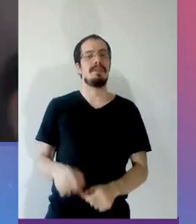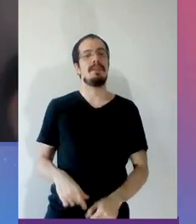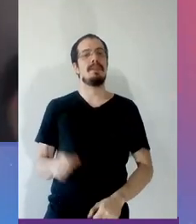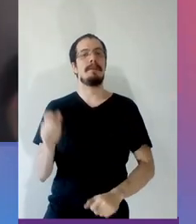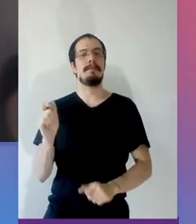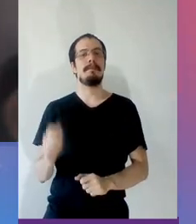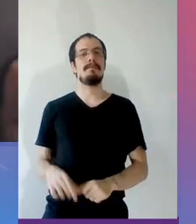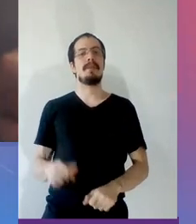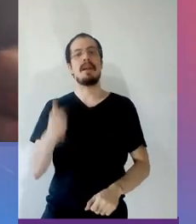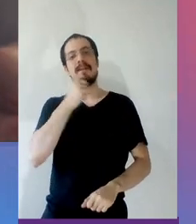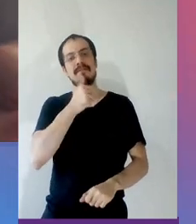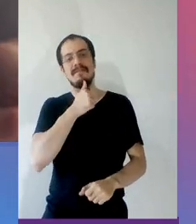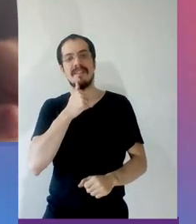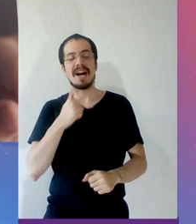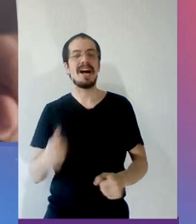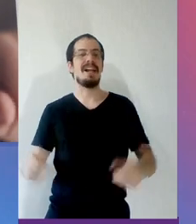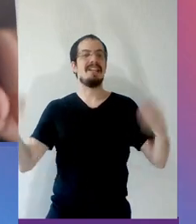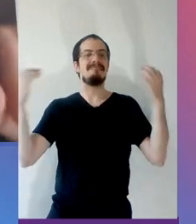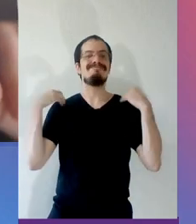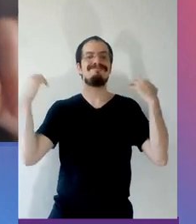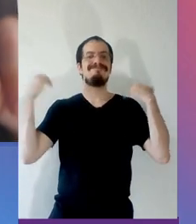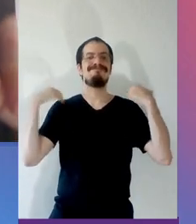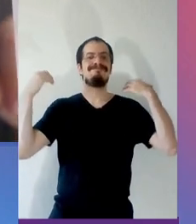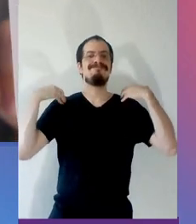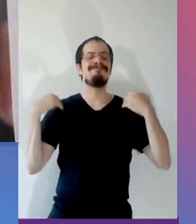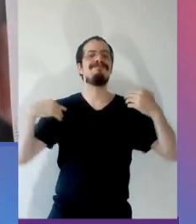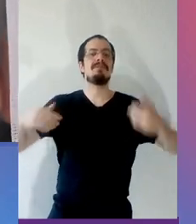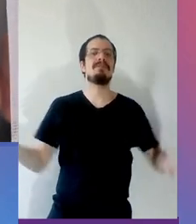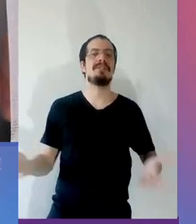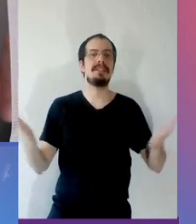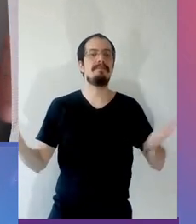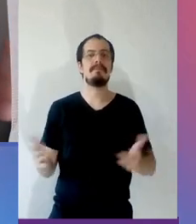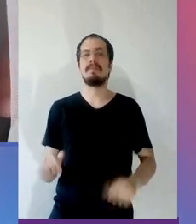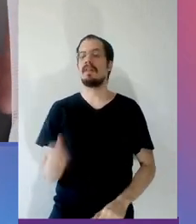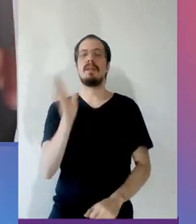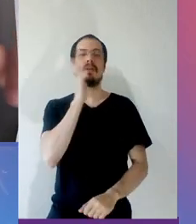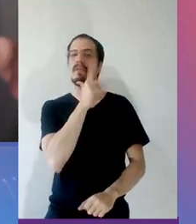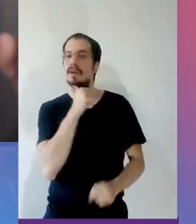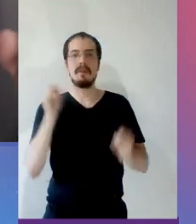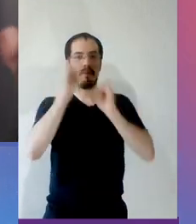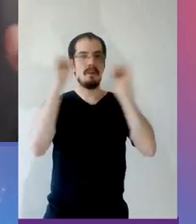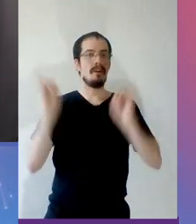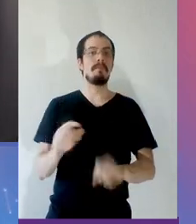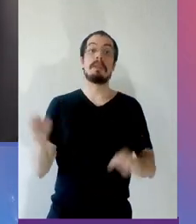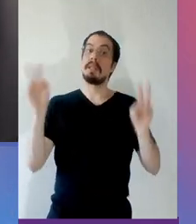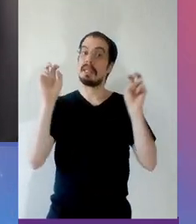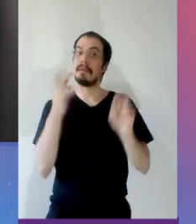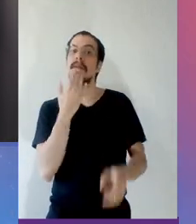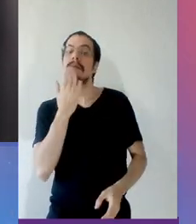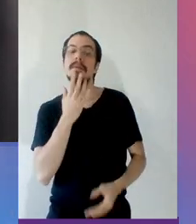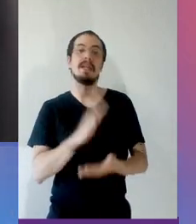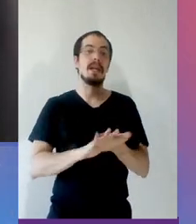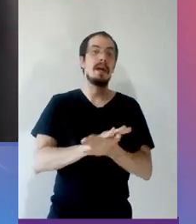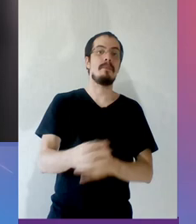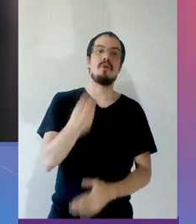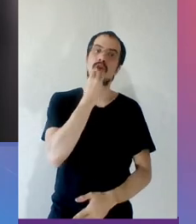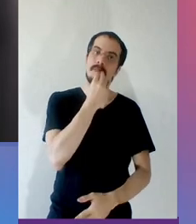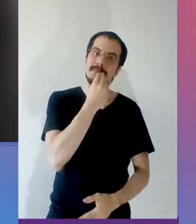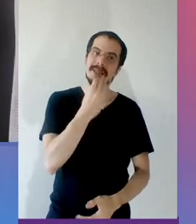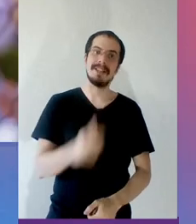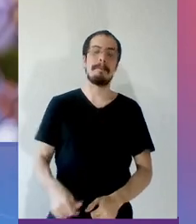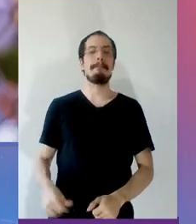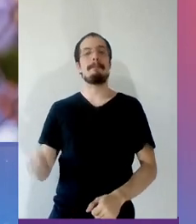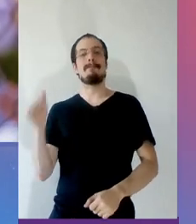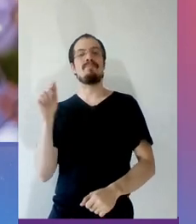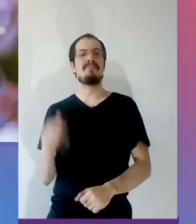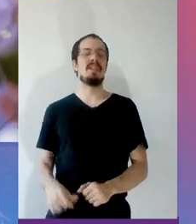falta de actividad física, se alteraron las rutinas, se alteró la alimentación, ¿cierto?